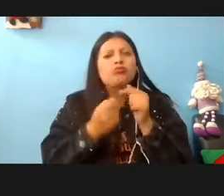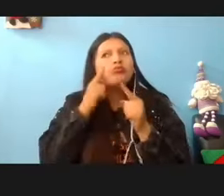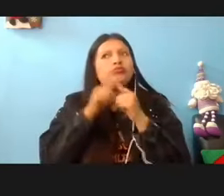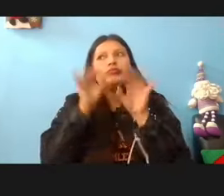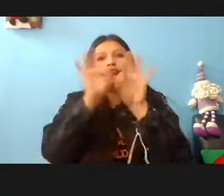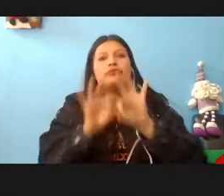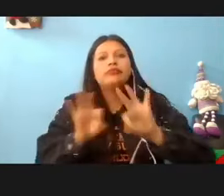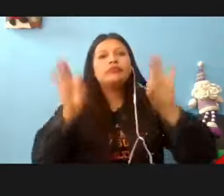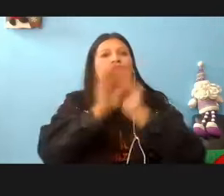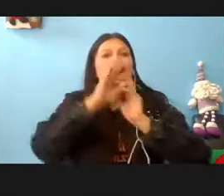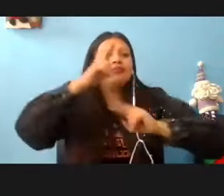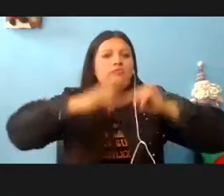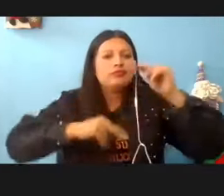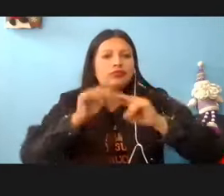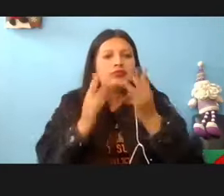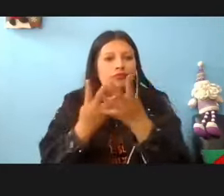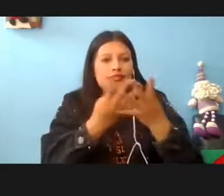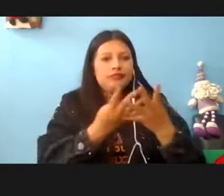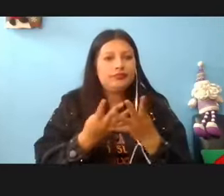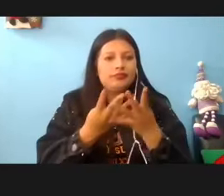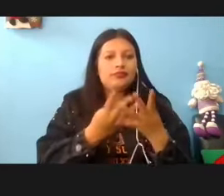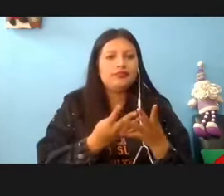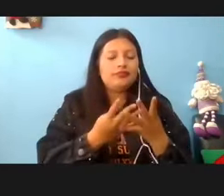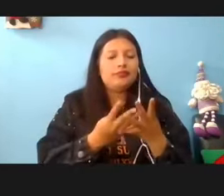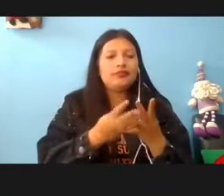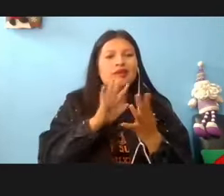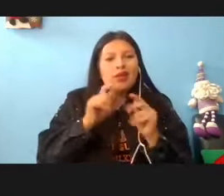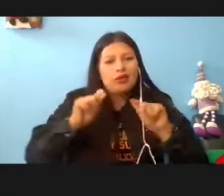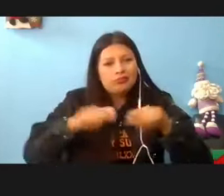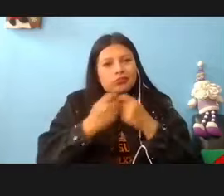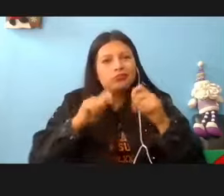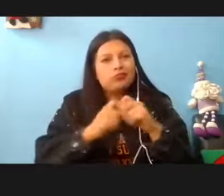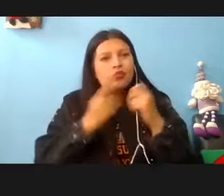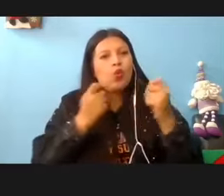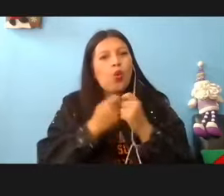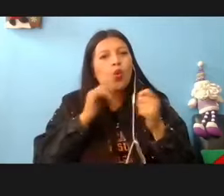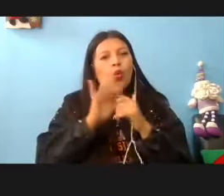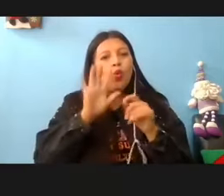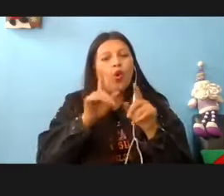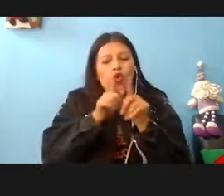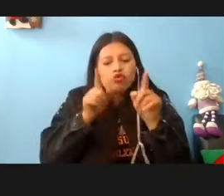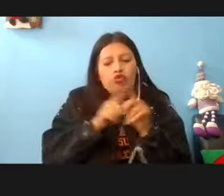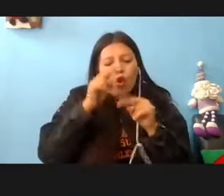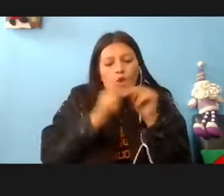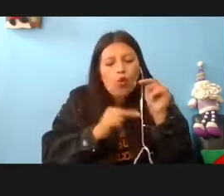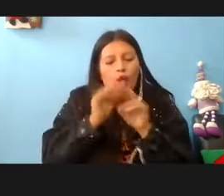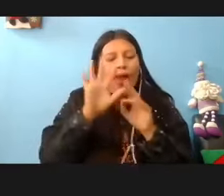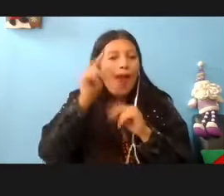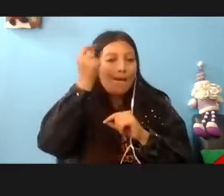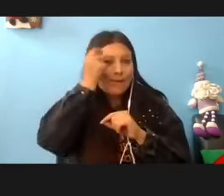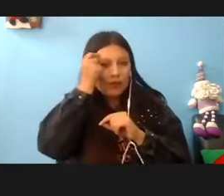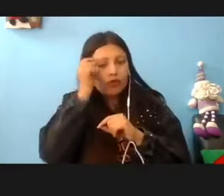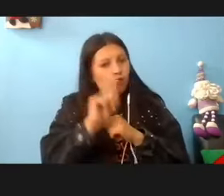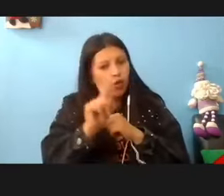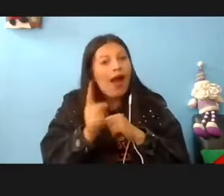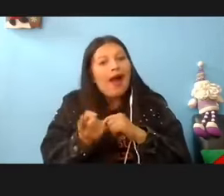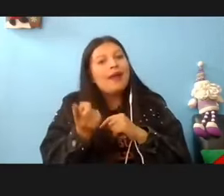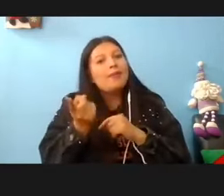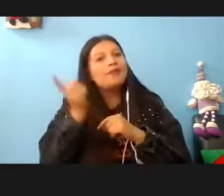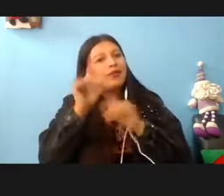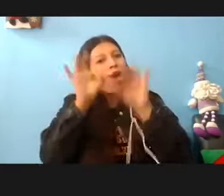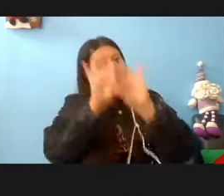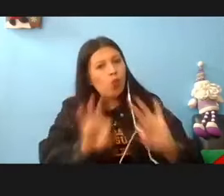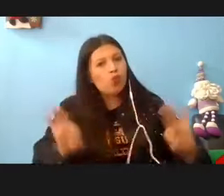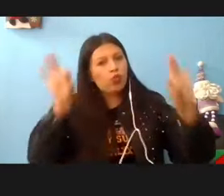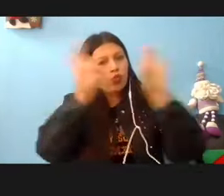importante construir la red de tejedores de memoria, de constructores de memoria, sino que es muy